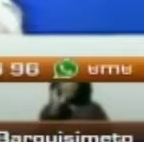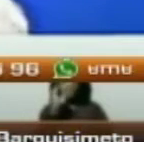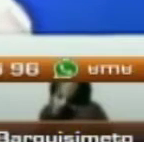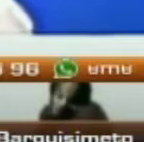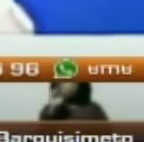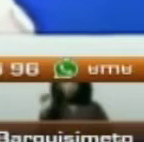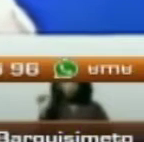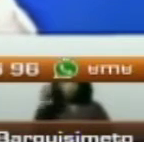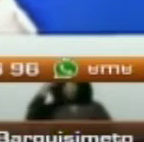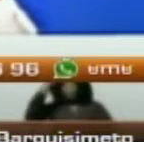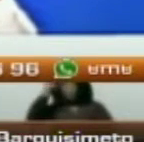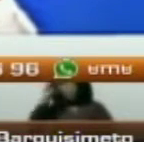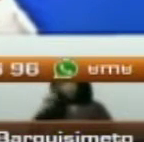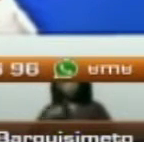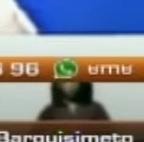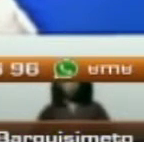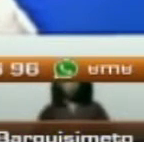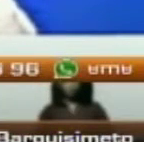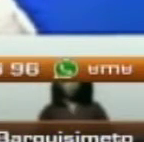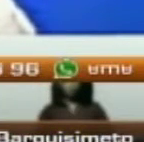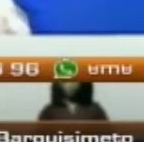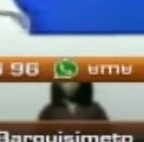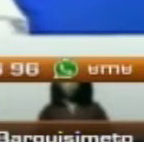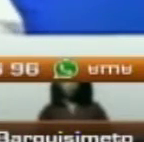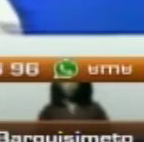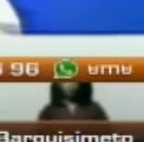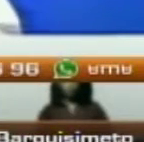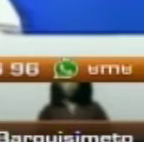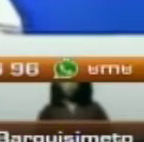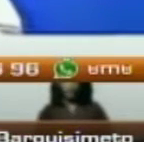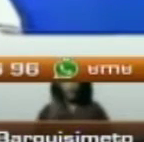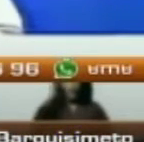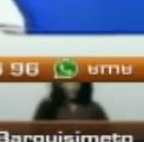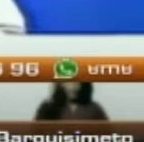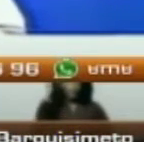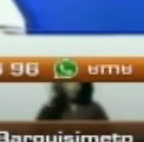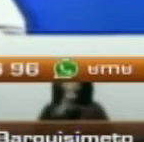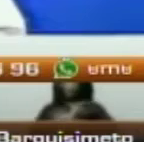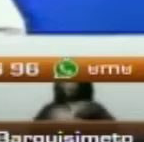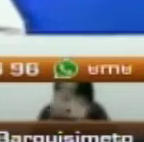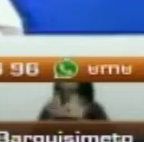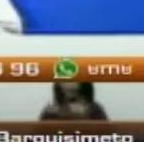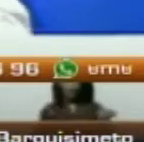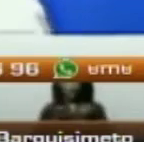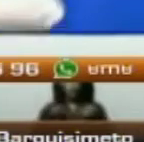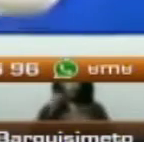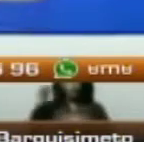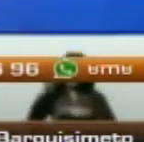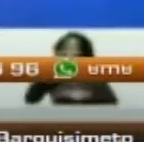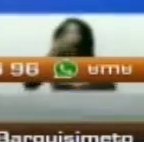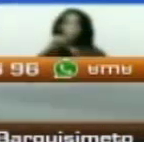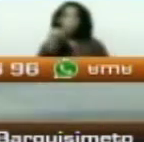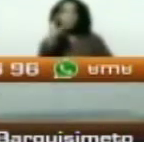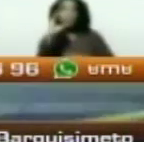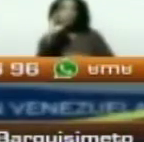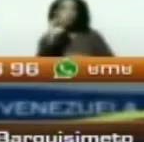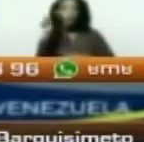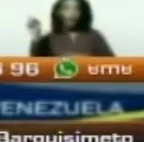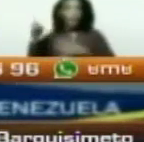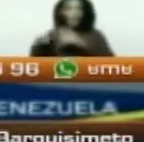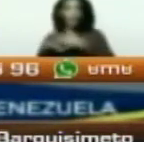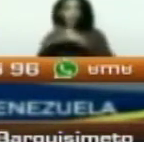a mexico en europa ya es dominante omicron en eeuu